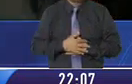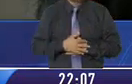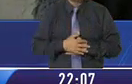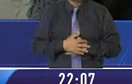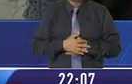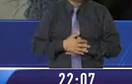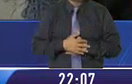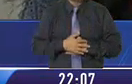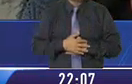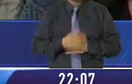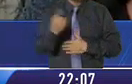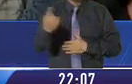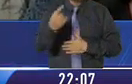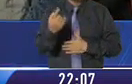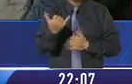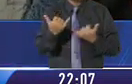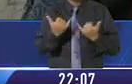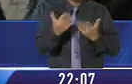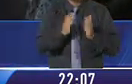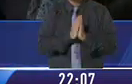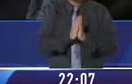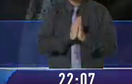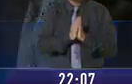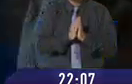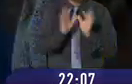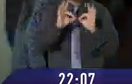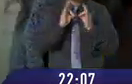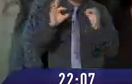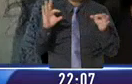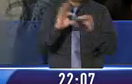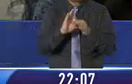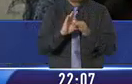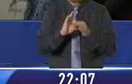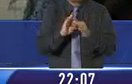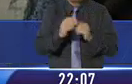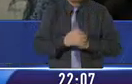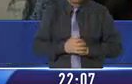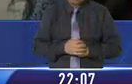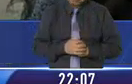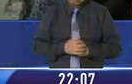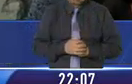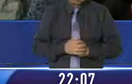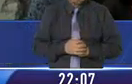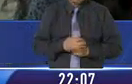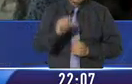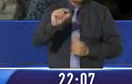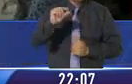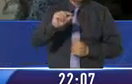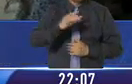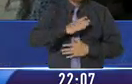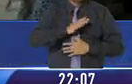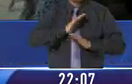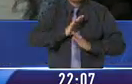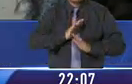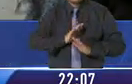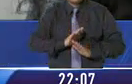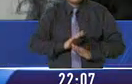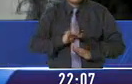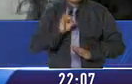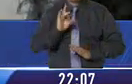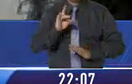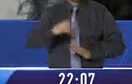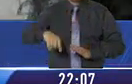resignación. Lo único que estamos tratando es de estar unidos para un poco apaciguar el dolor que sentimos